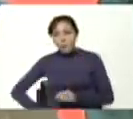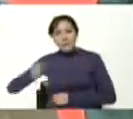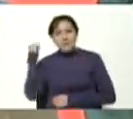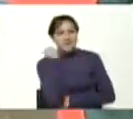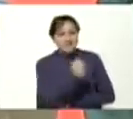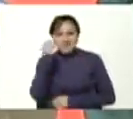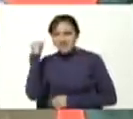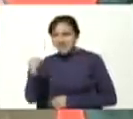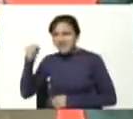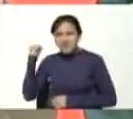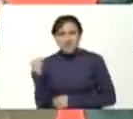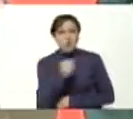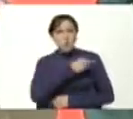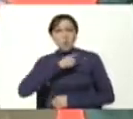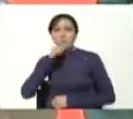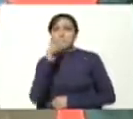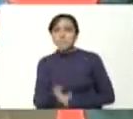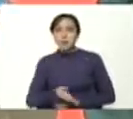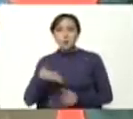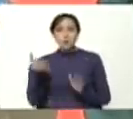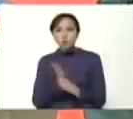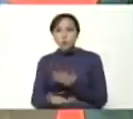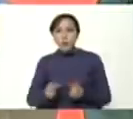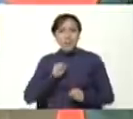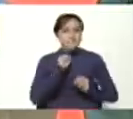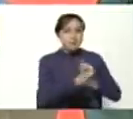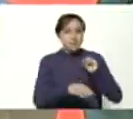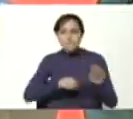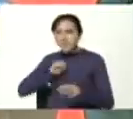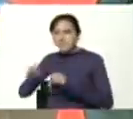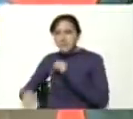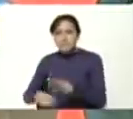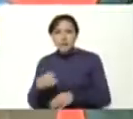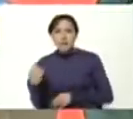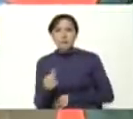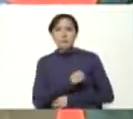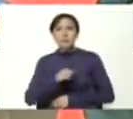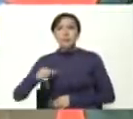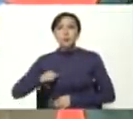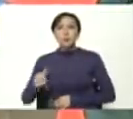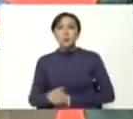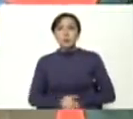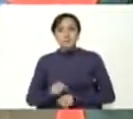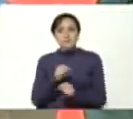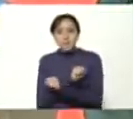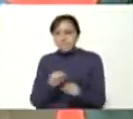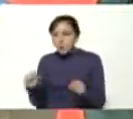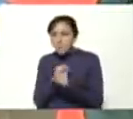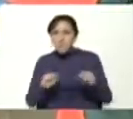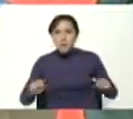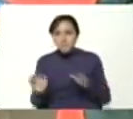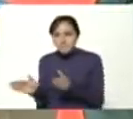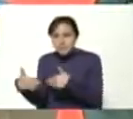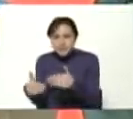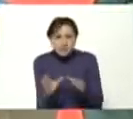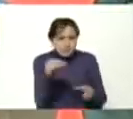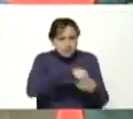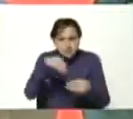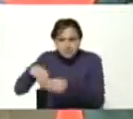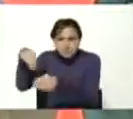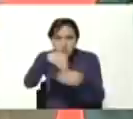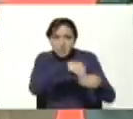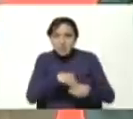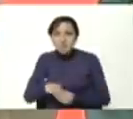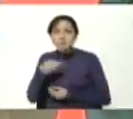y cobardes como las minas antipersonales y cargas explosivas detonadas a distancia